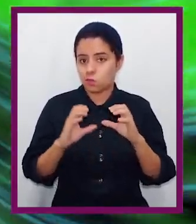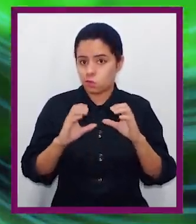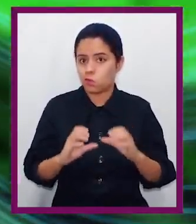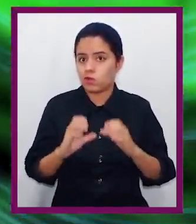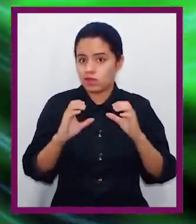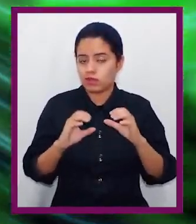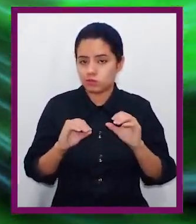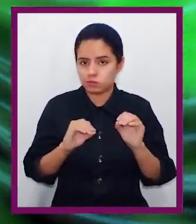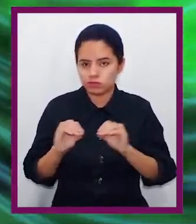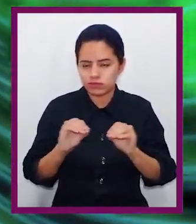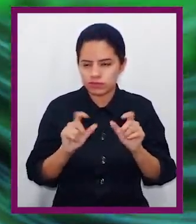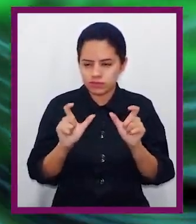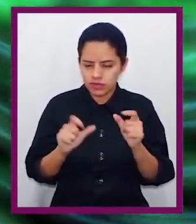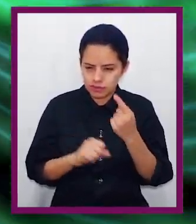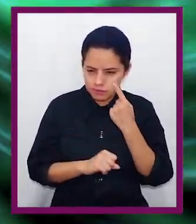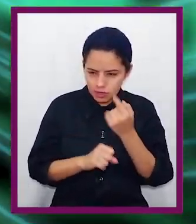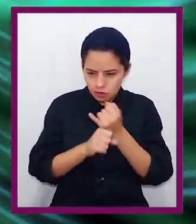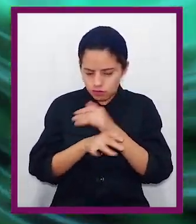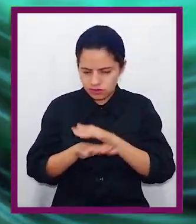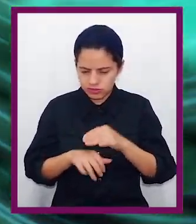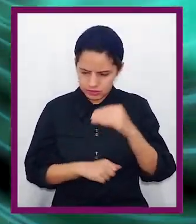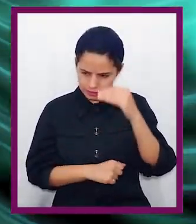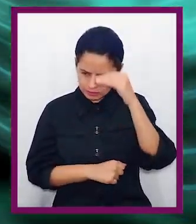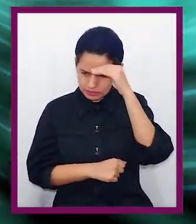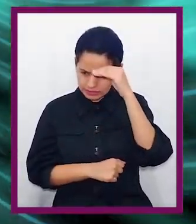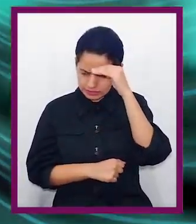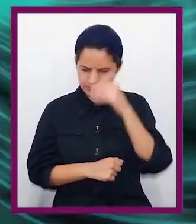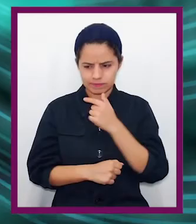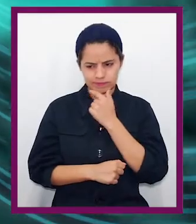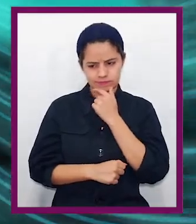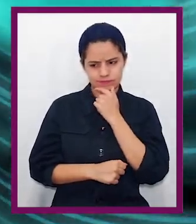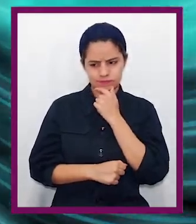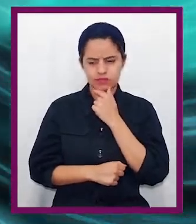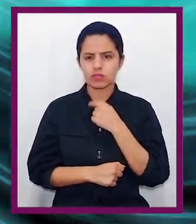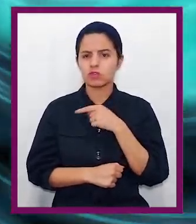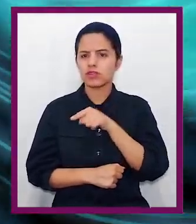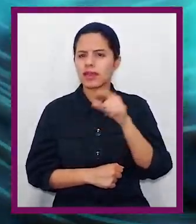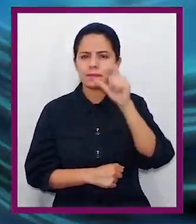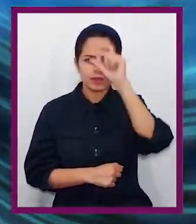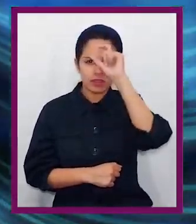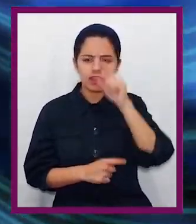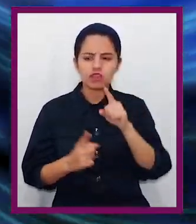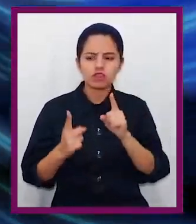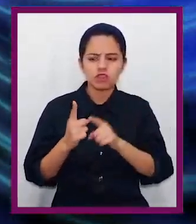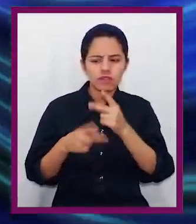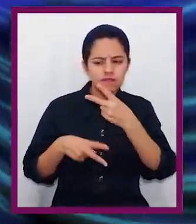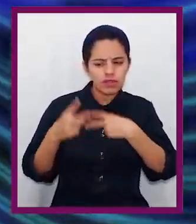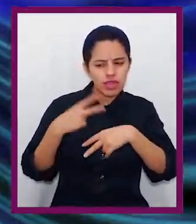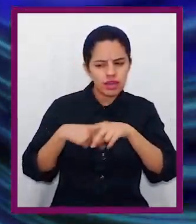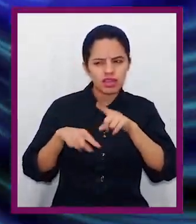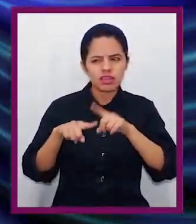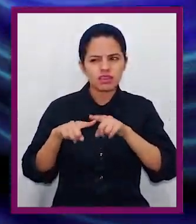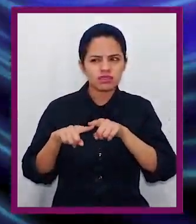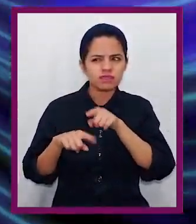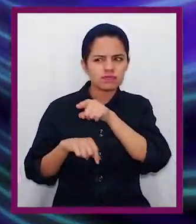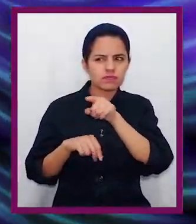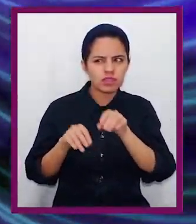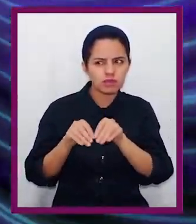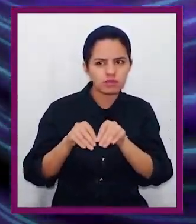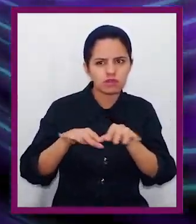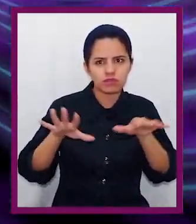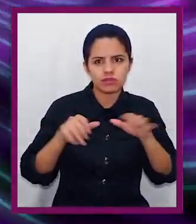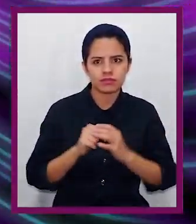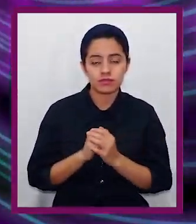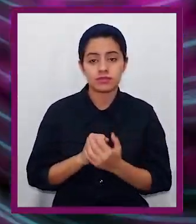mucho cuidado, ser muy críticos con la información que circula, preguntarnos de dónde y de parte de quién.